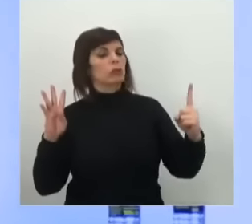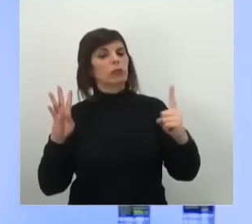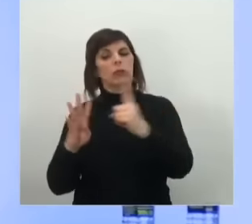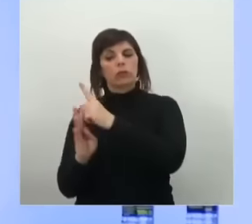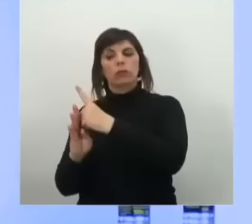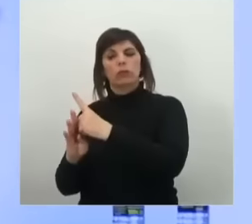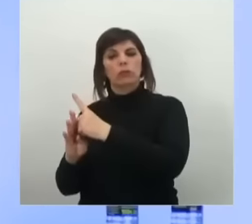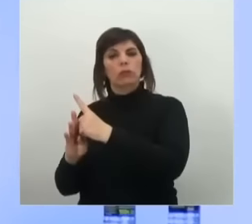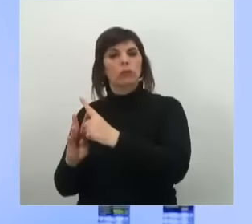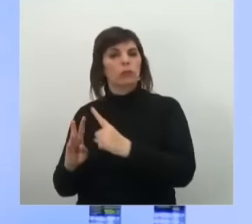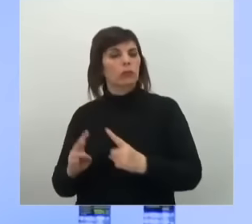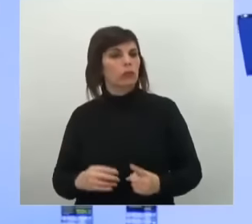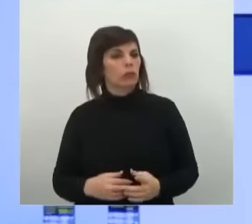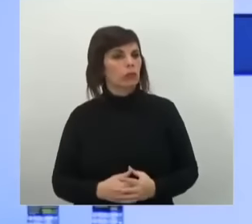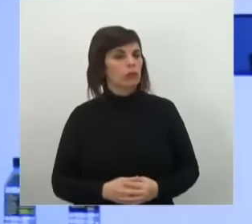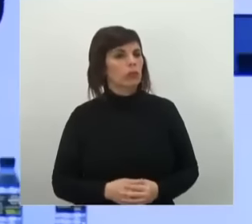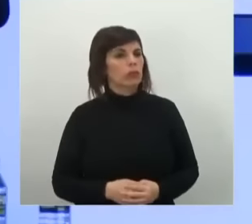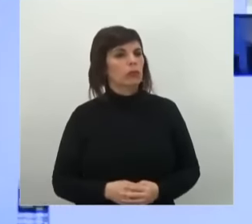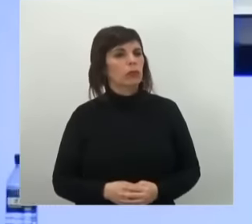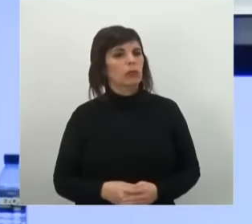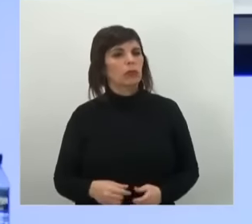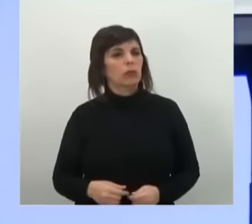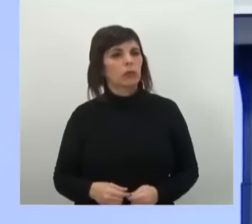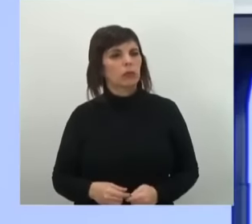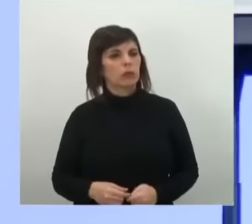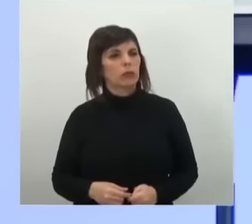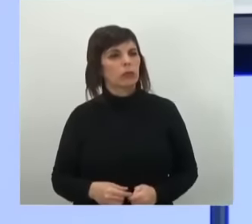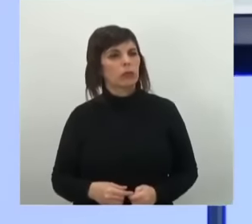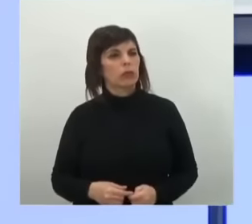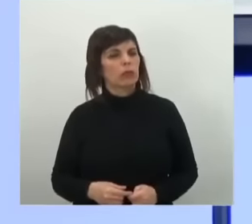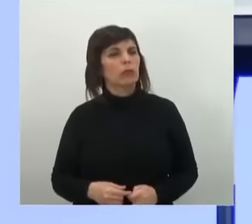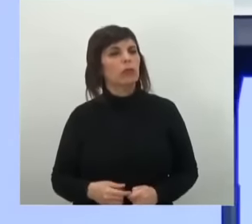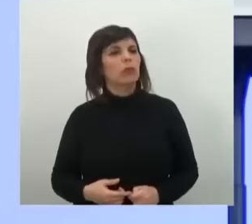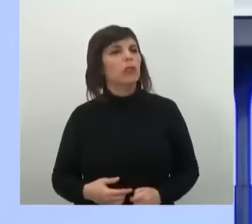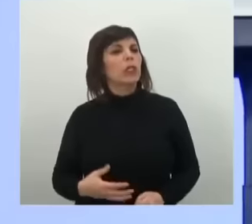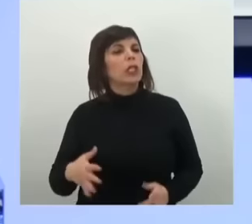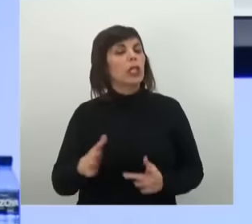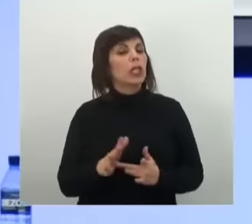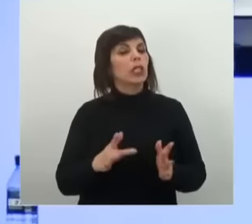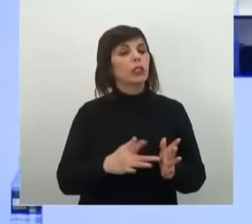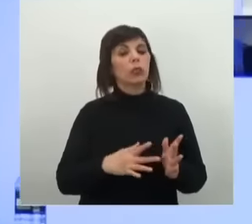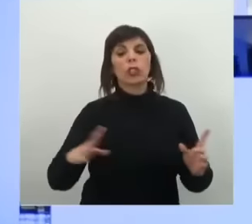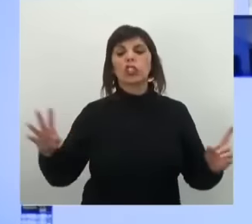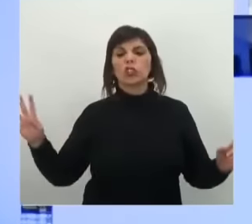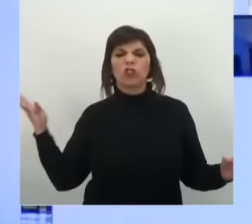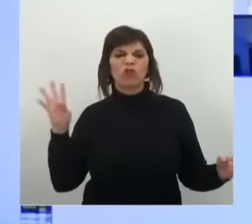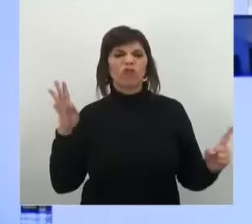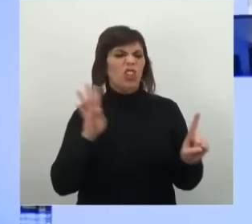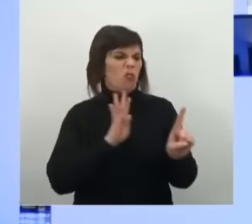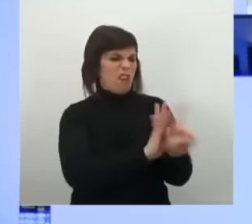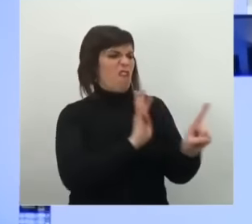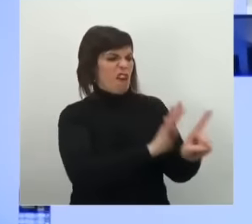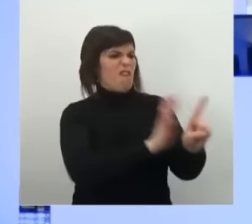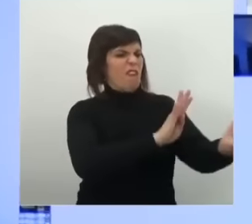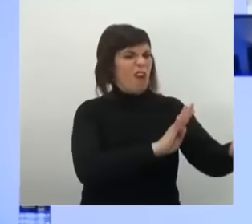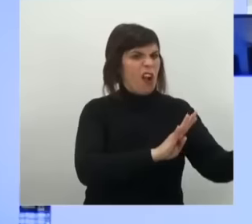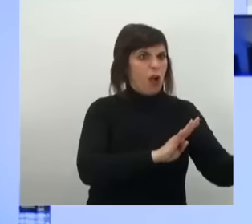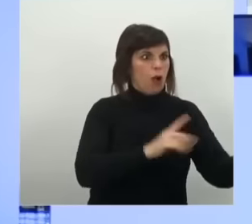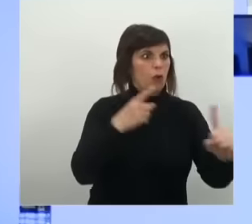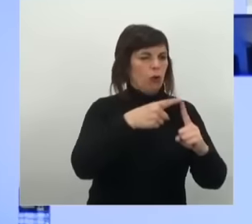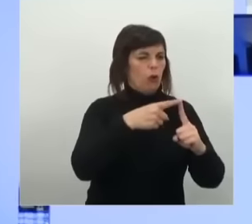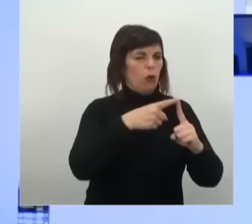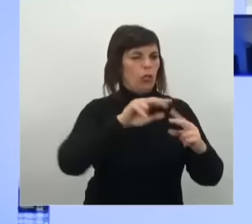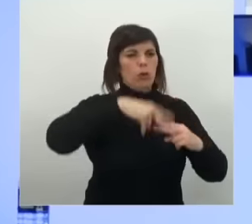no pidió ayuda vengan Y protéjanme dice él pasó en medio de ellos es decir él enfrentó